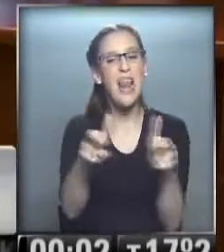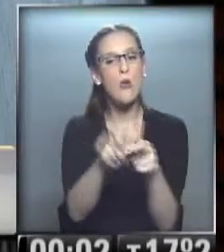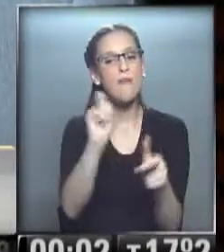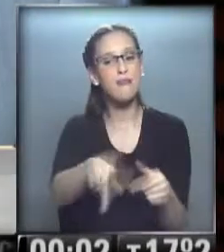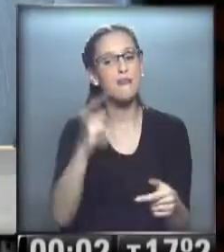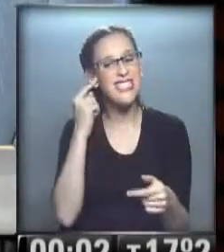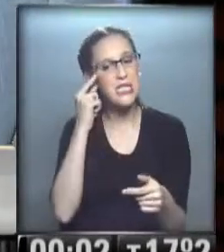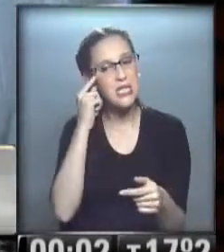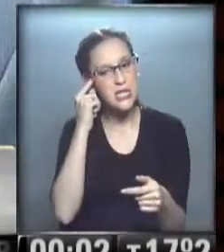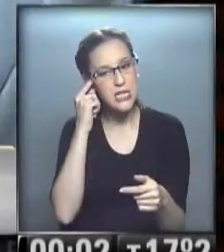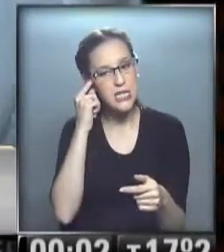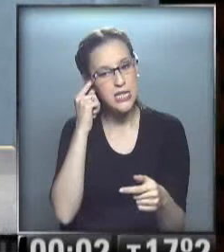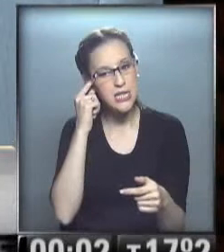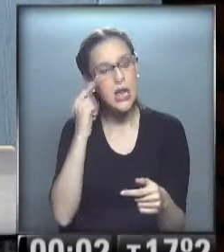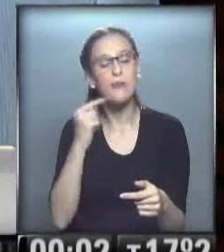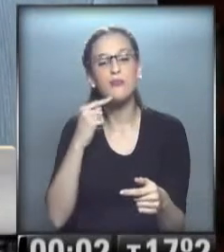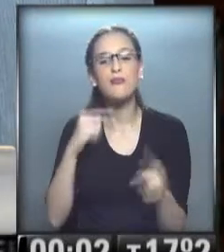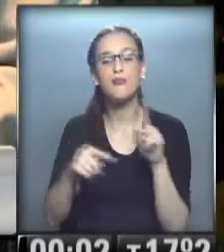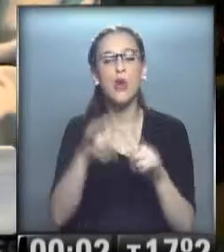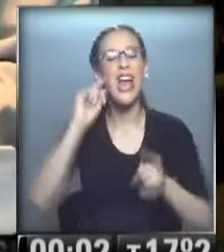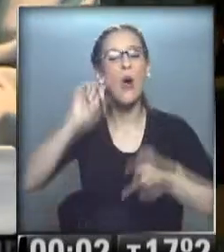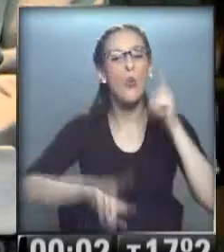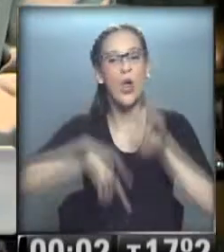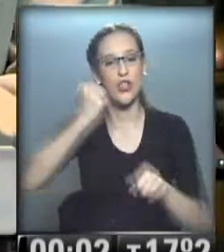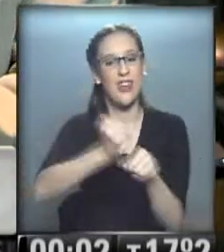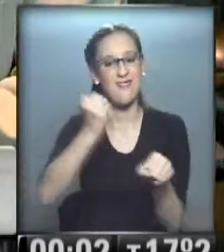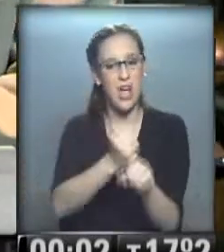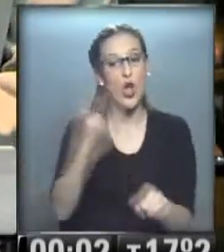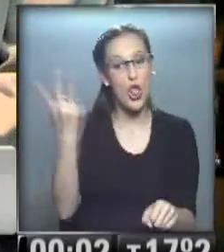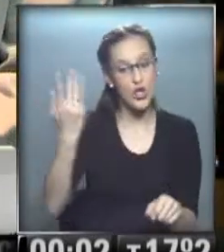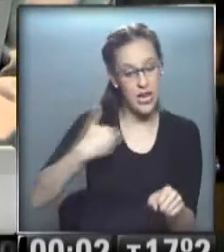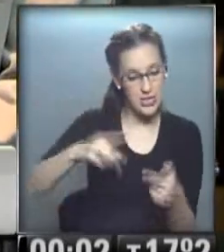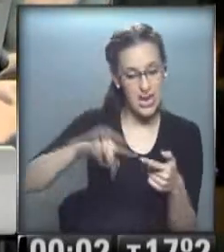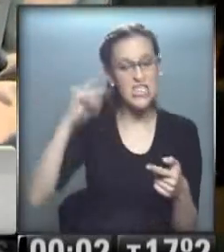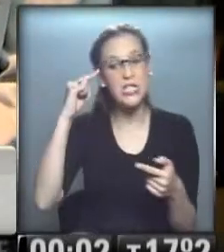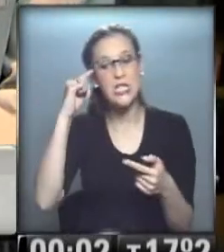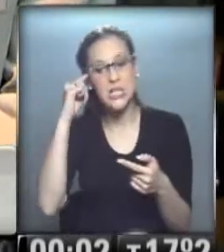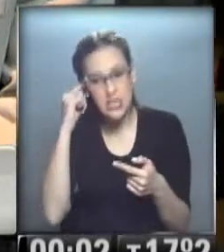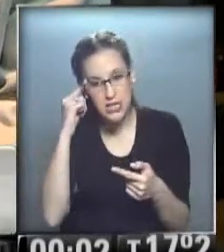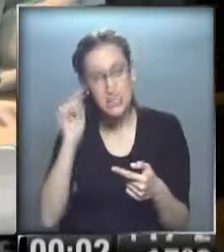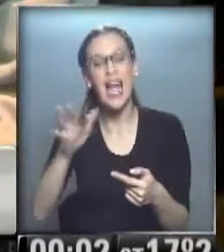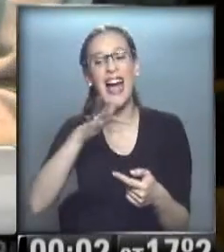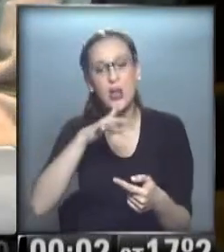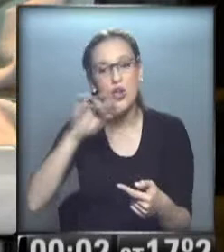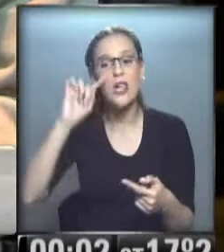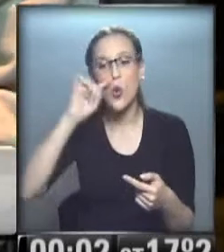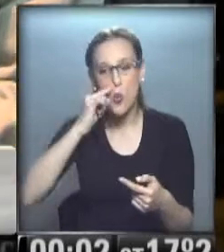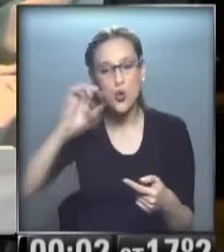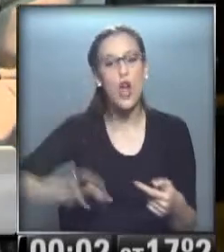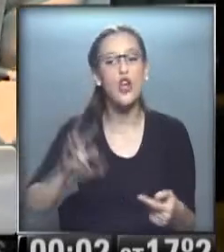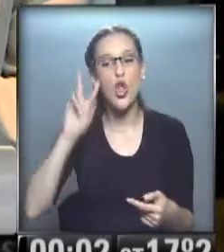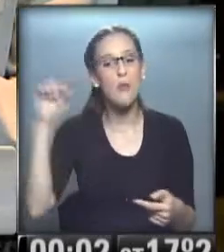ciclo Filmoteca, a partir de un convenio de colaboración mutua que se firmó en la ciudad de Beijing el 14 de junio de 2007 entre